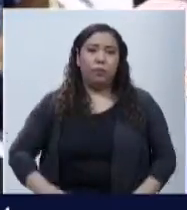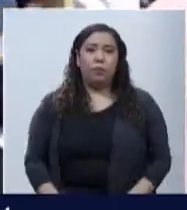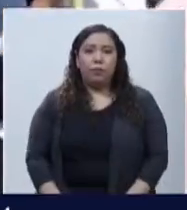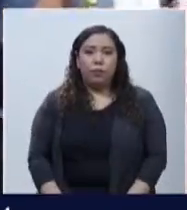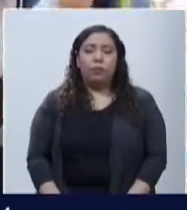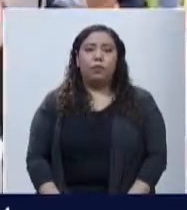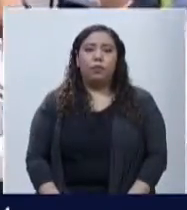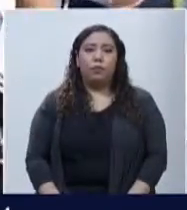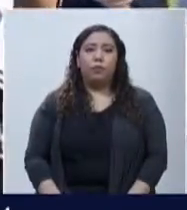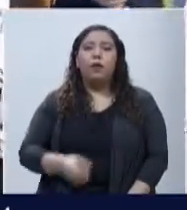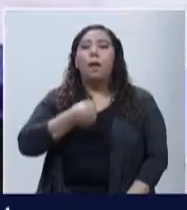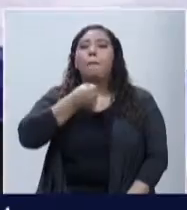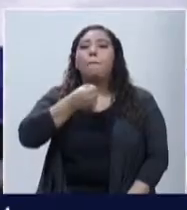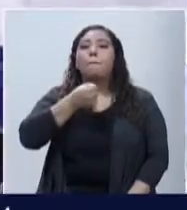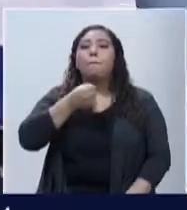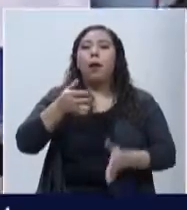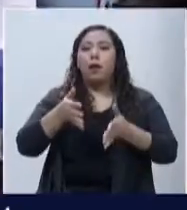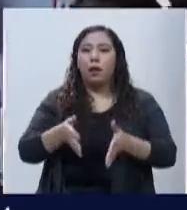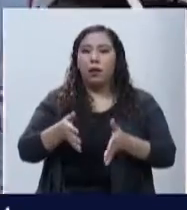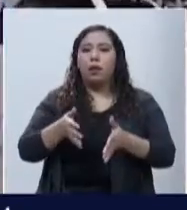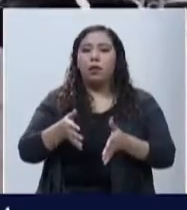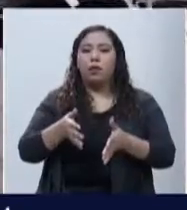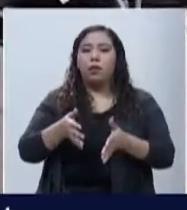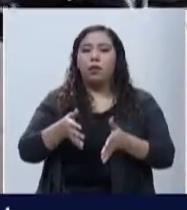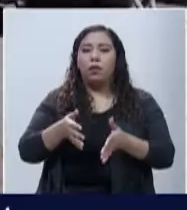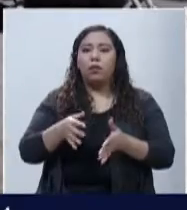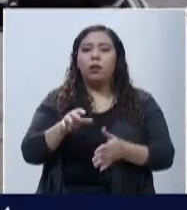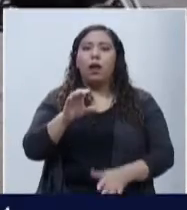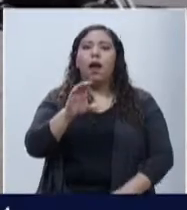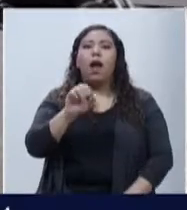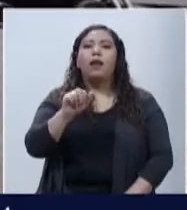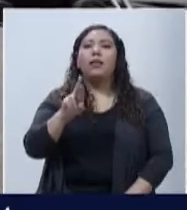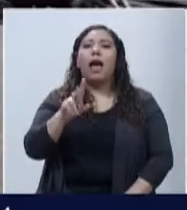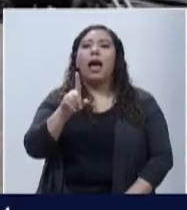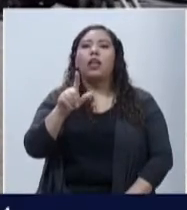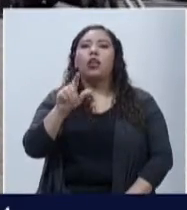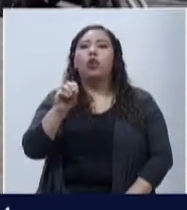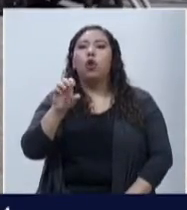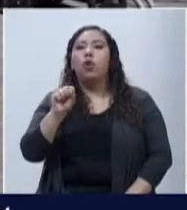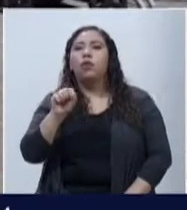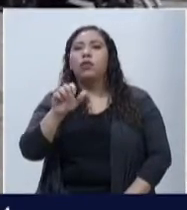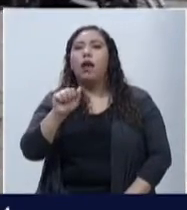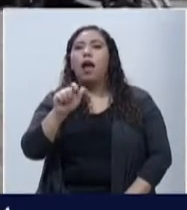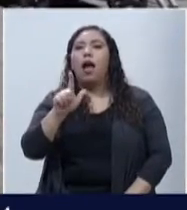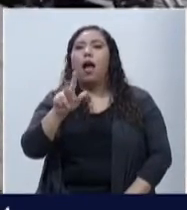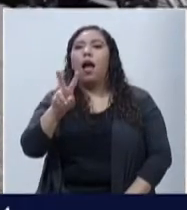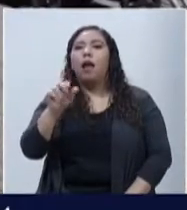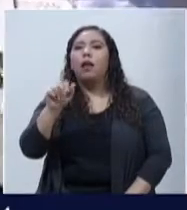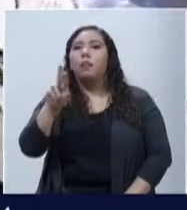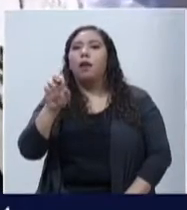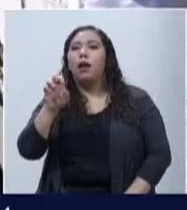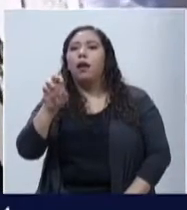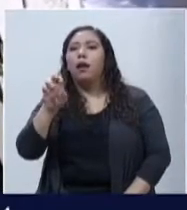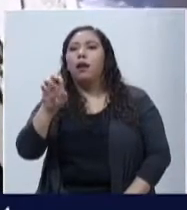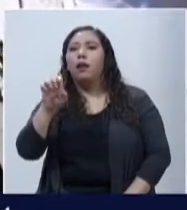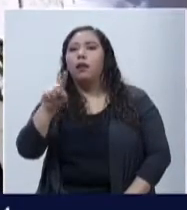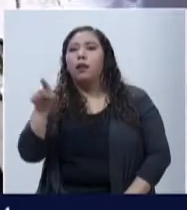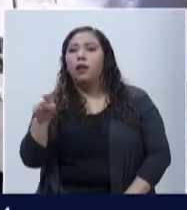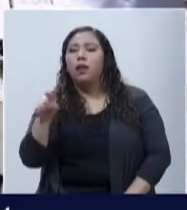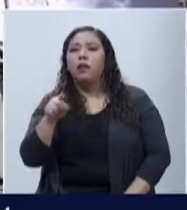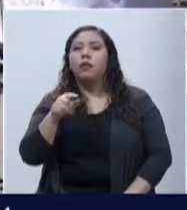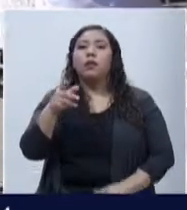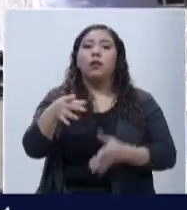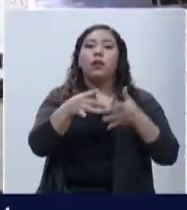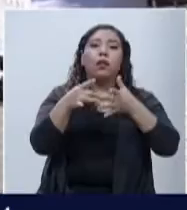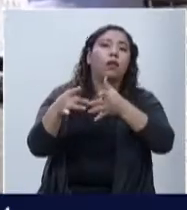según el periodista y escritor carlos manuel álvarez uno de los líderes de la protesta los presos políticos son la cresta de